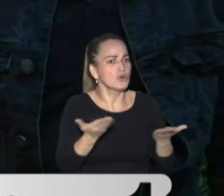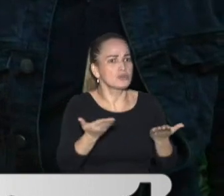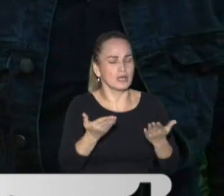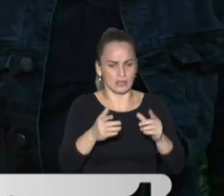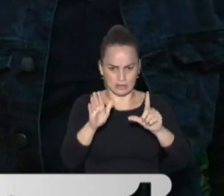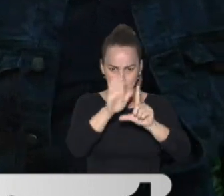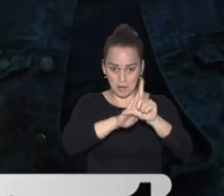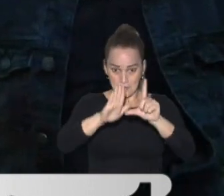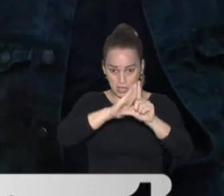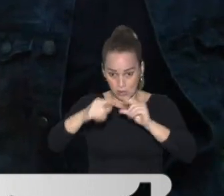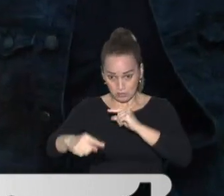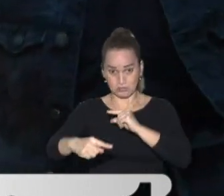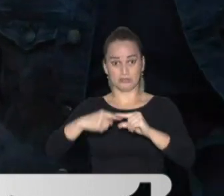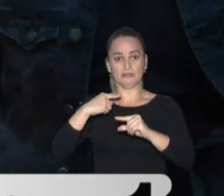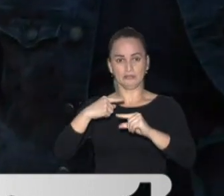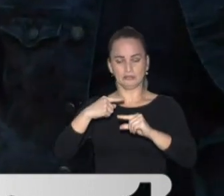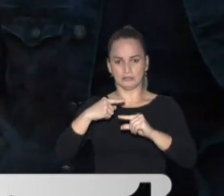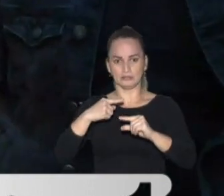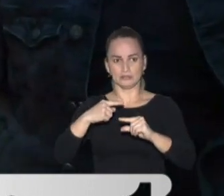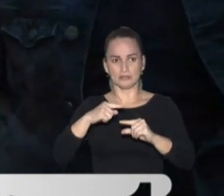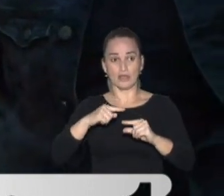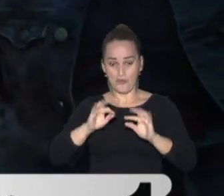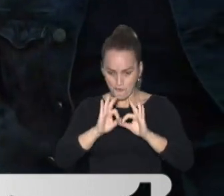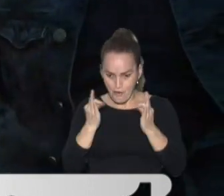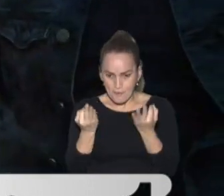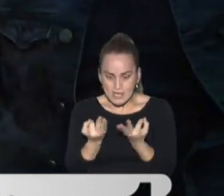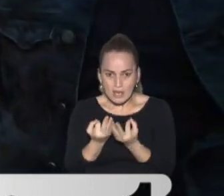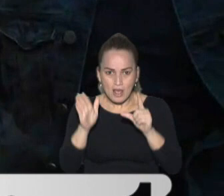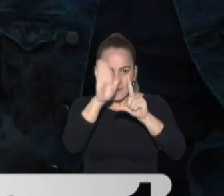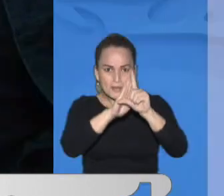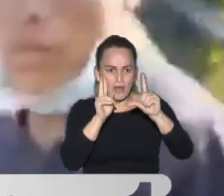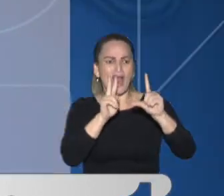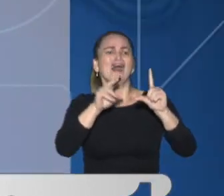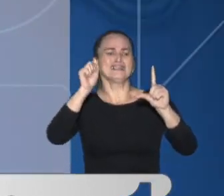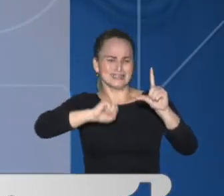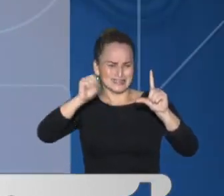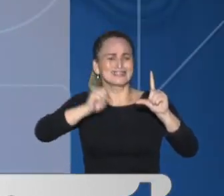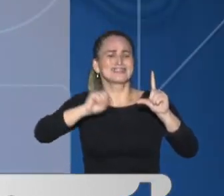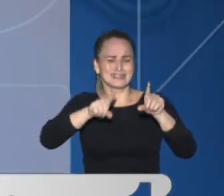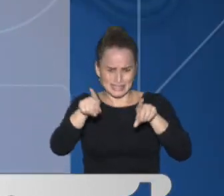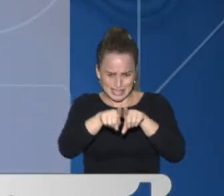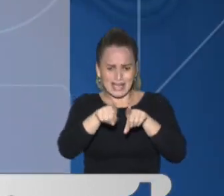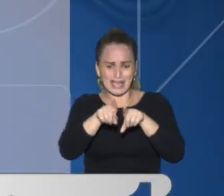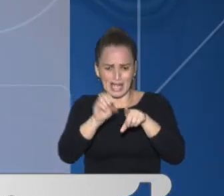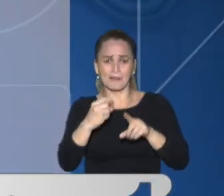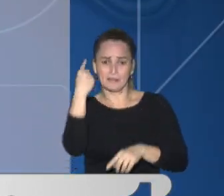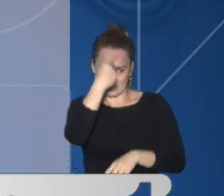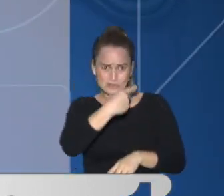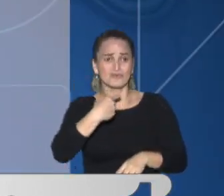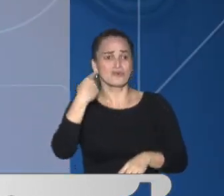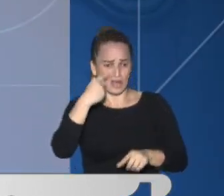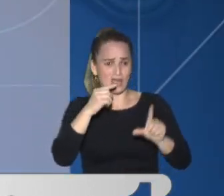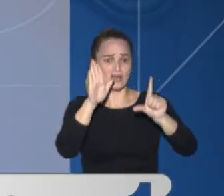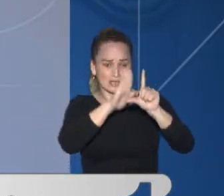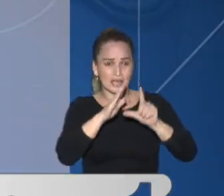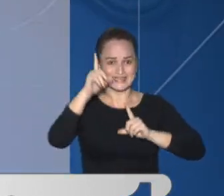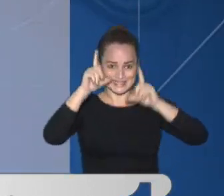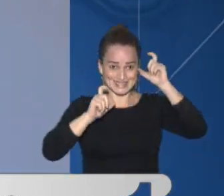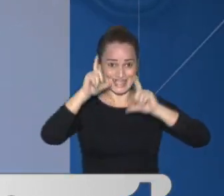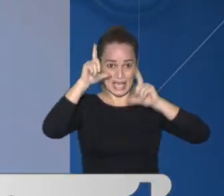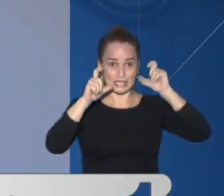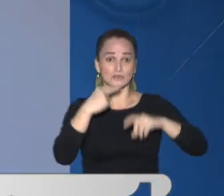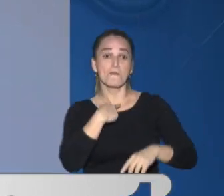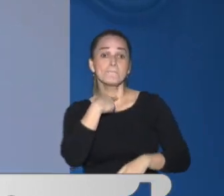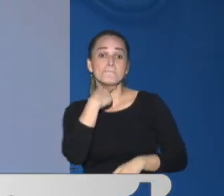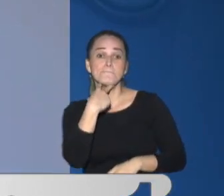entonces nos mandó el video. Y nosotros pudimos observar que fue él, ¿no? Mi hermano, lo reconocimos por el gesto, por la